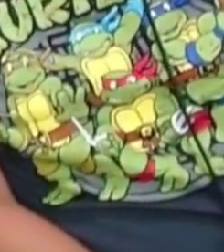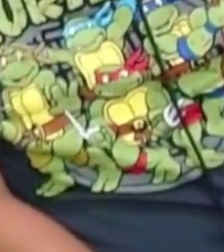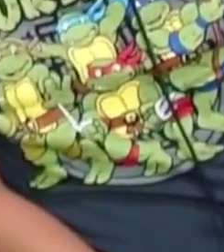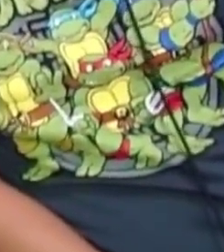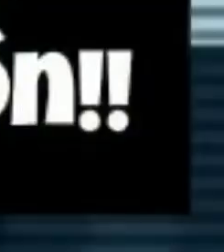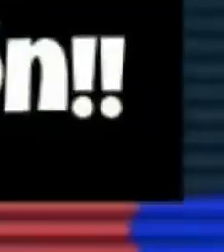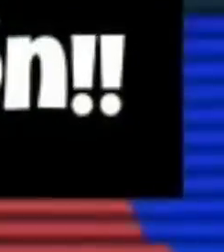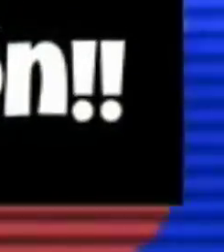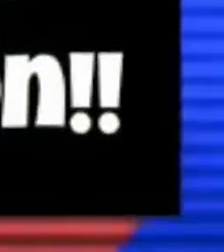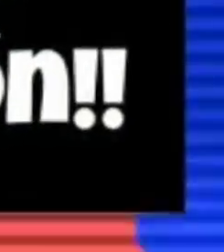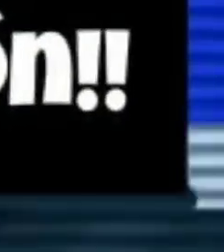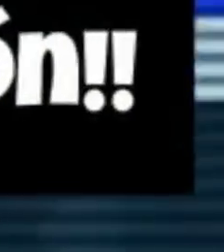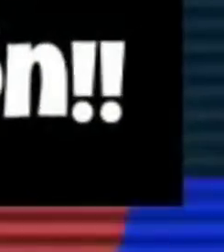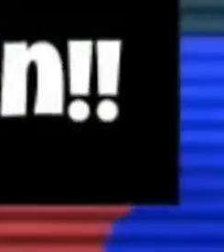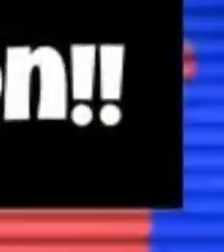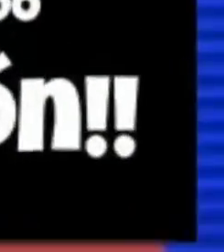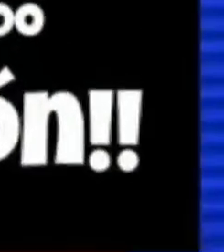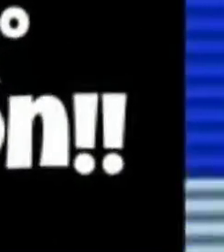Video.